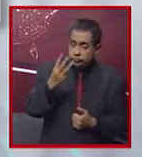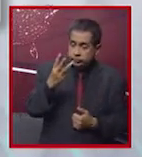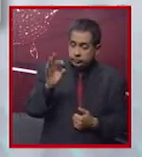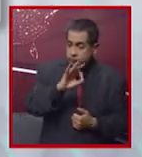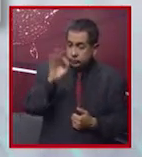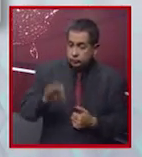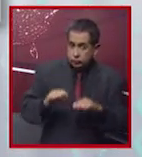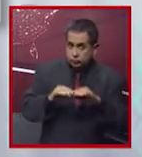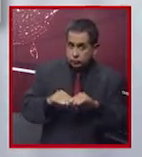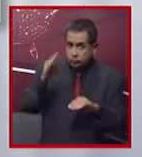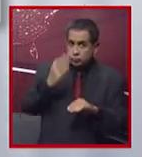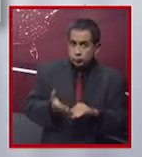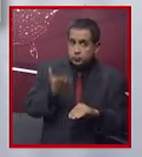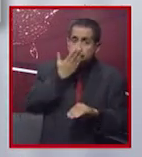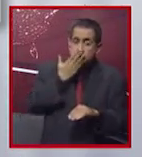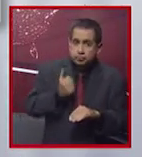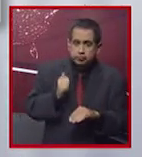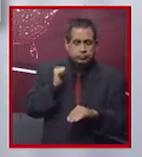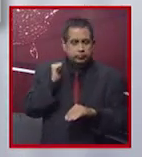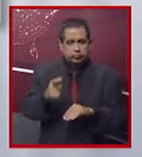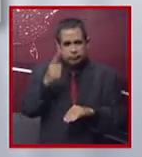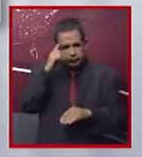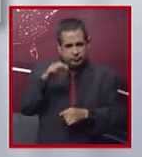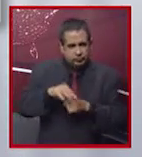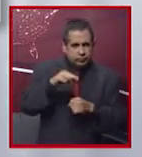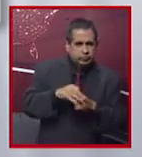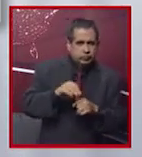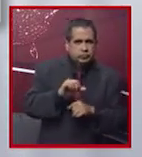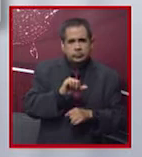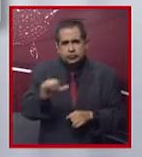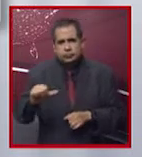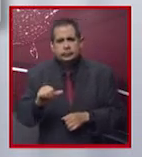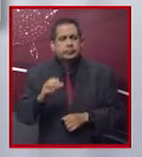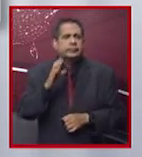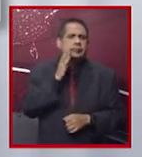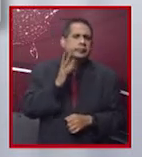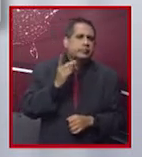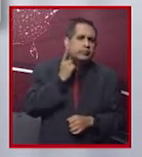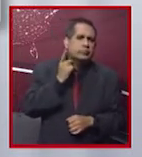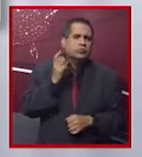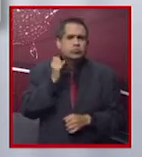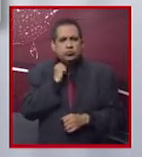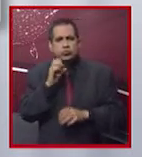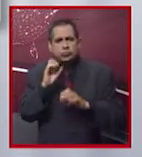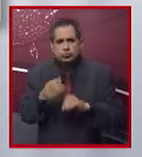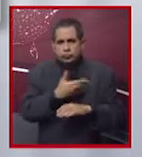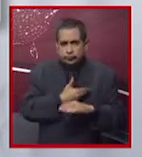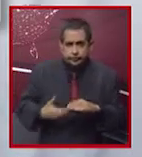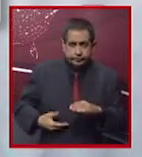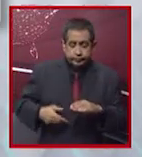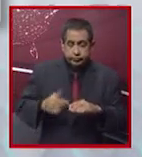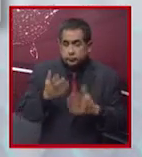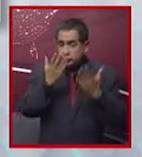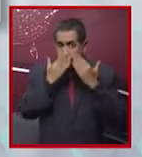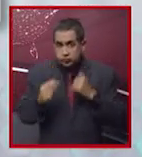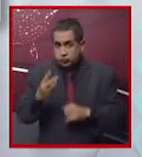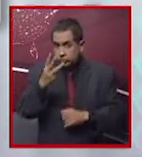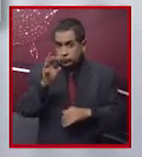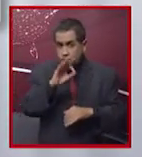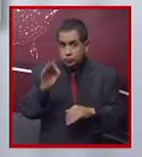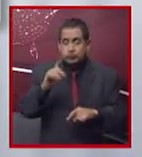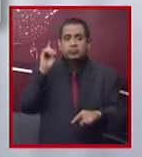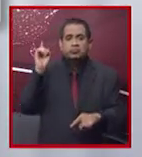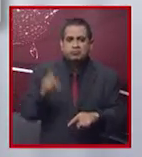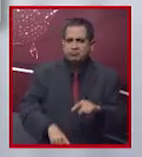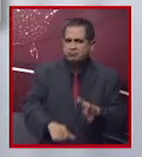del total de la votación válida emitida en cualquiera de las elecciones que celebren para la renovación del Poder Ejecutivo de las cámaras del Congreso de la Unión,